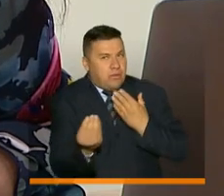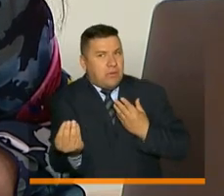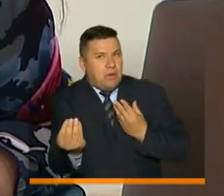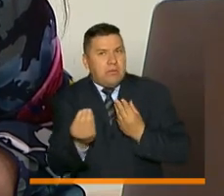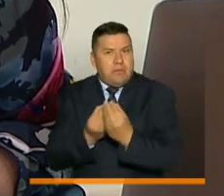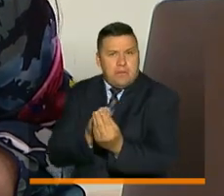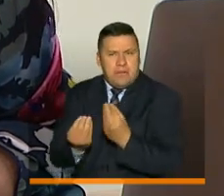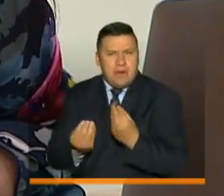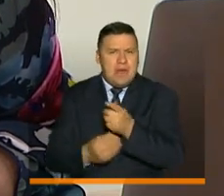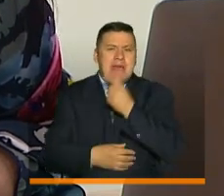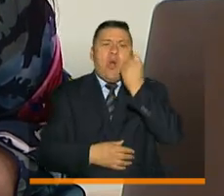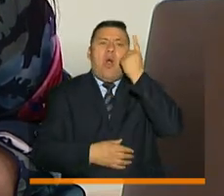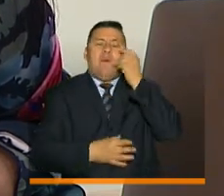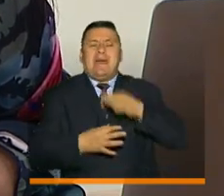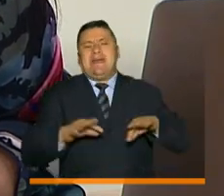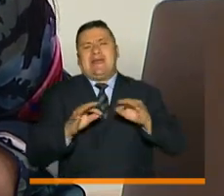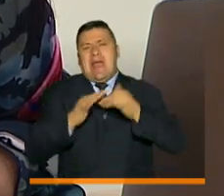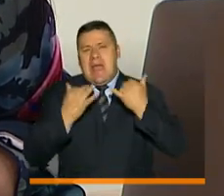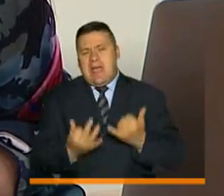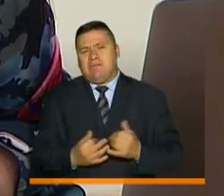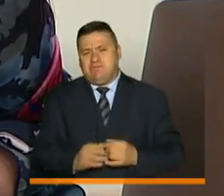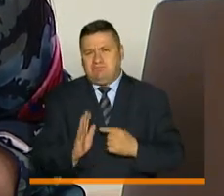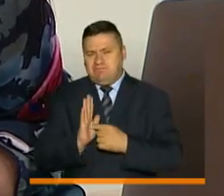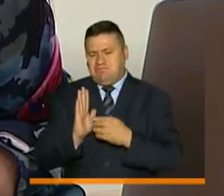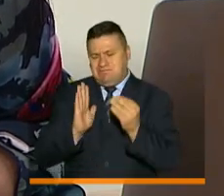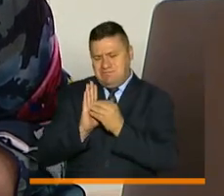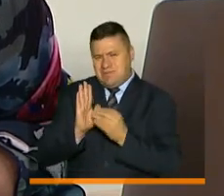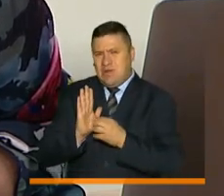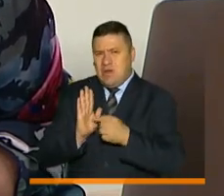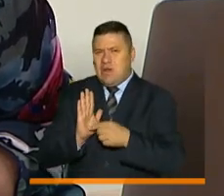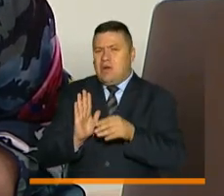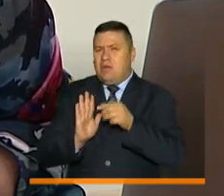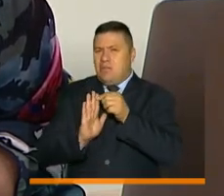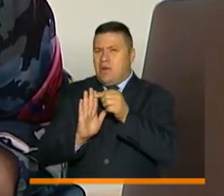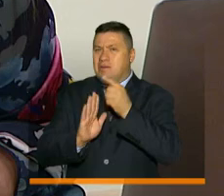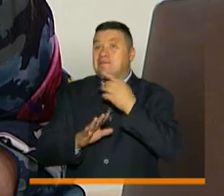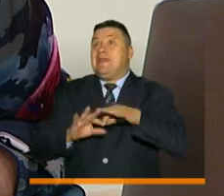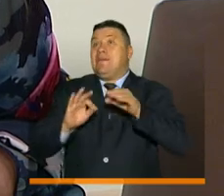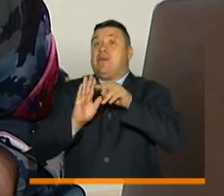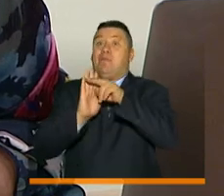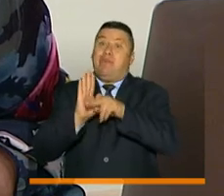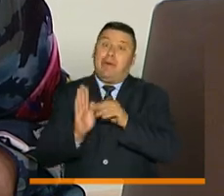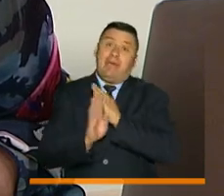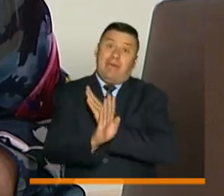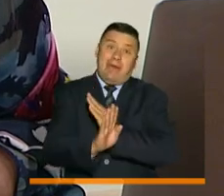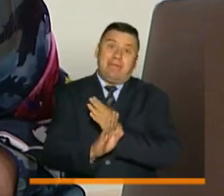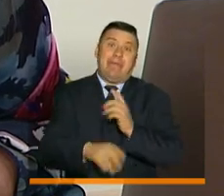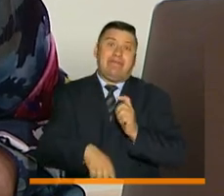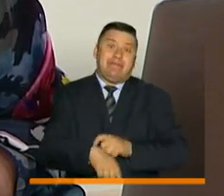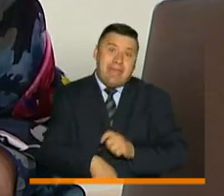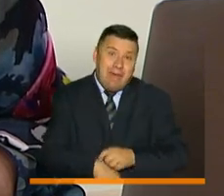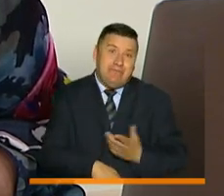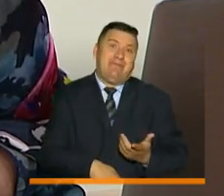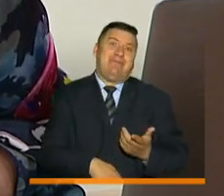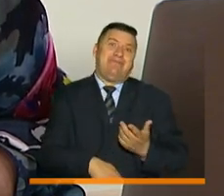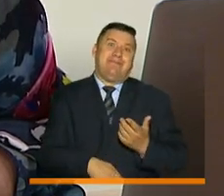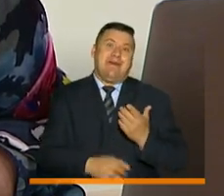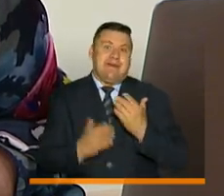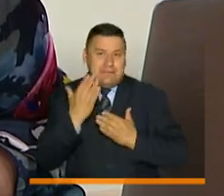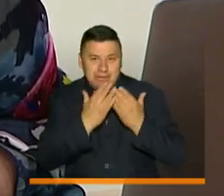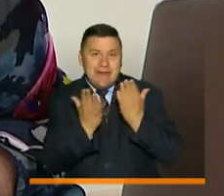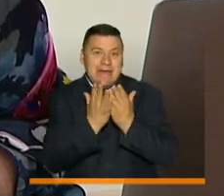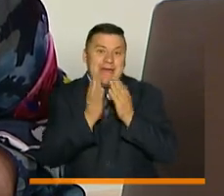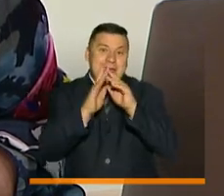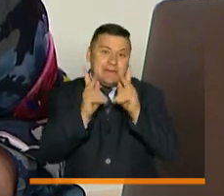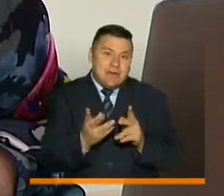dando comprensiones. Es un modelo que obviamente tiene protocolos de bioseguridad, que define tiempos, momentos, grupos de estudiantes,